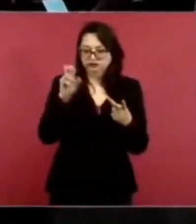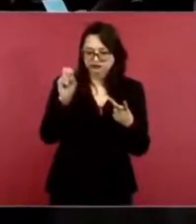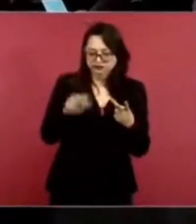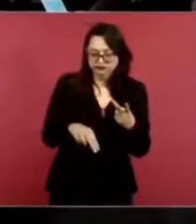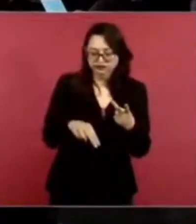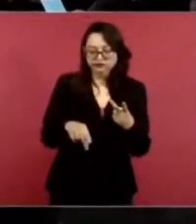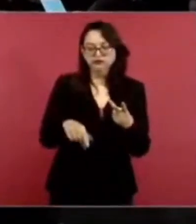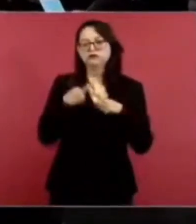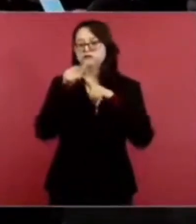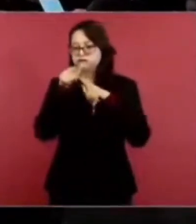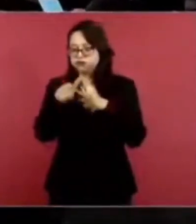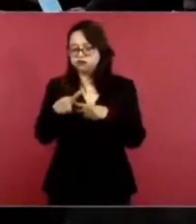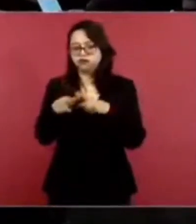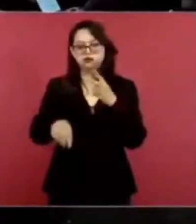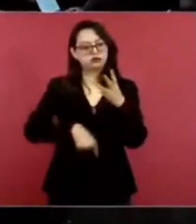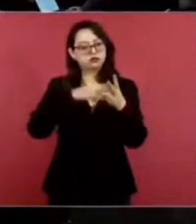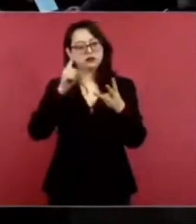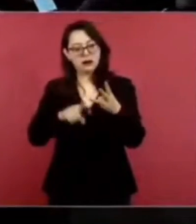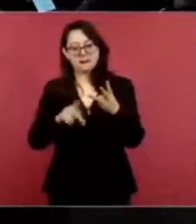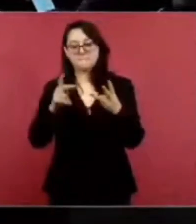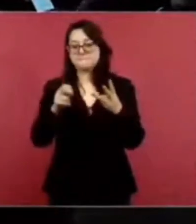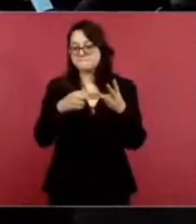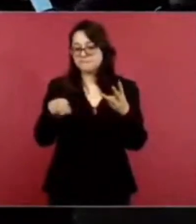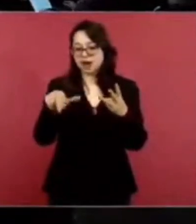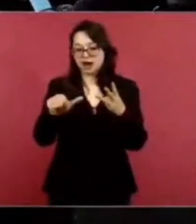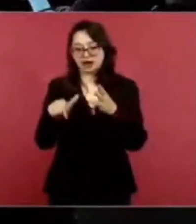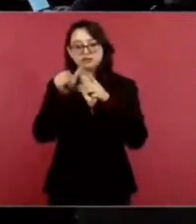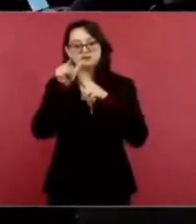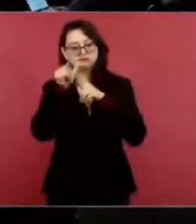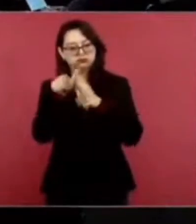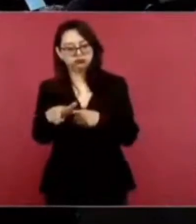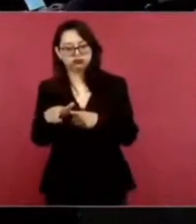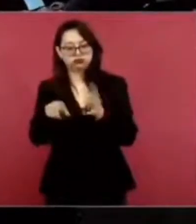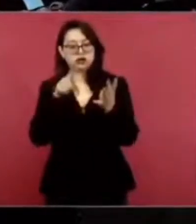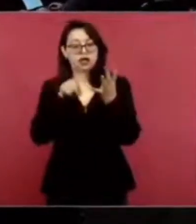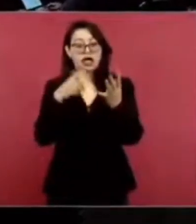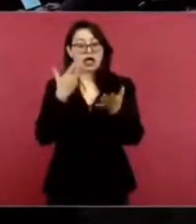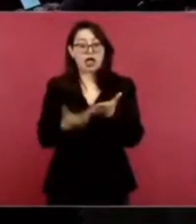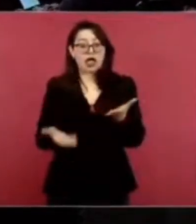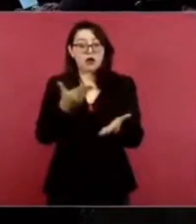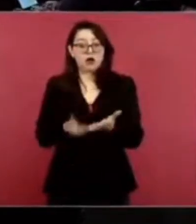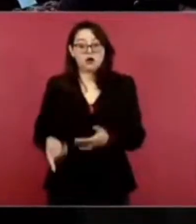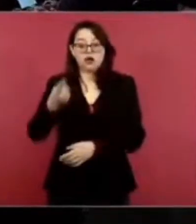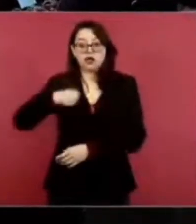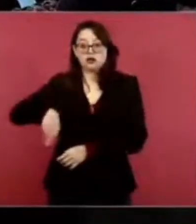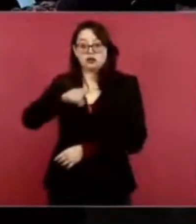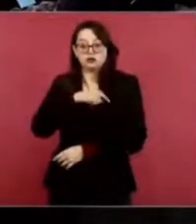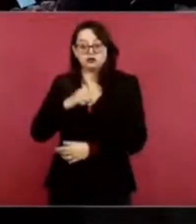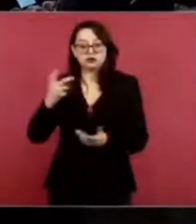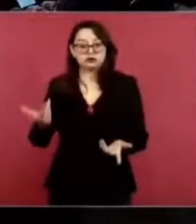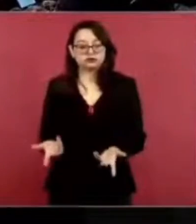habían hecho creer, le habían lavado el cerebro a muchos,